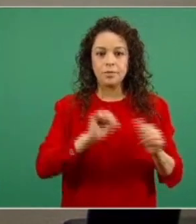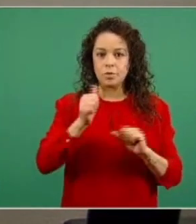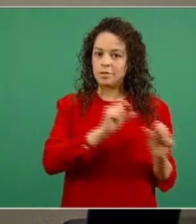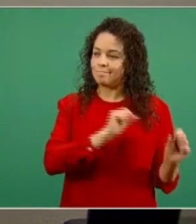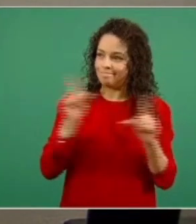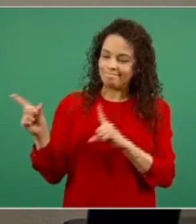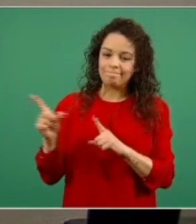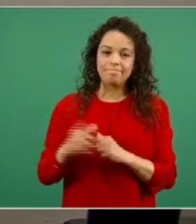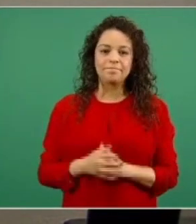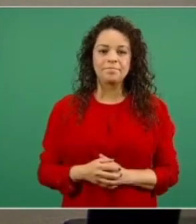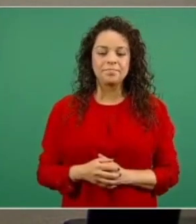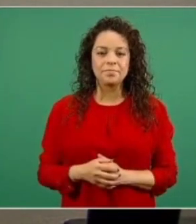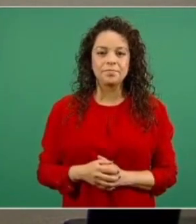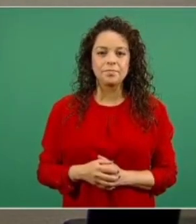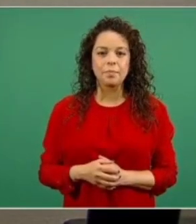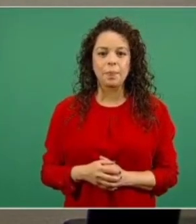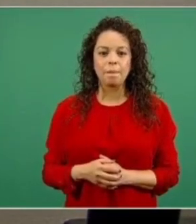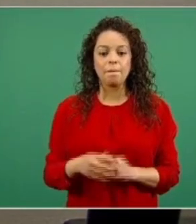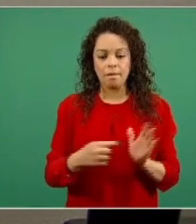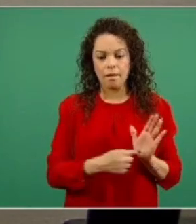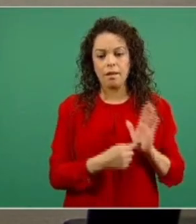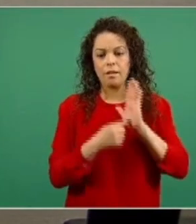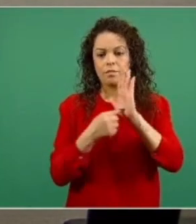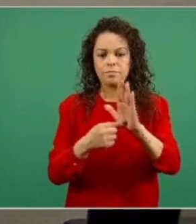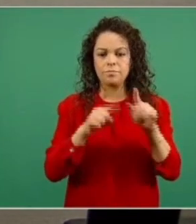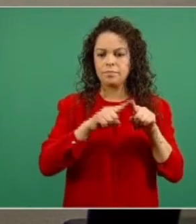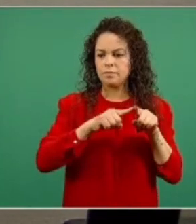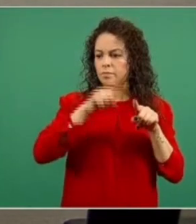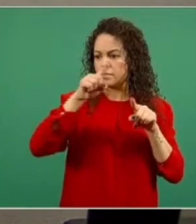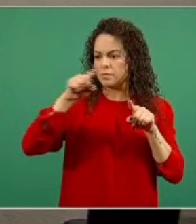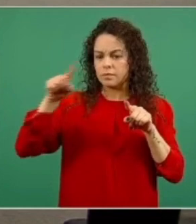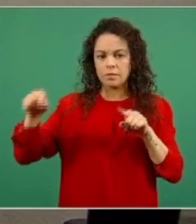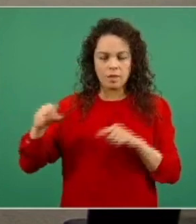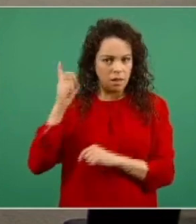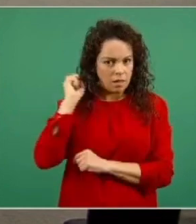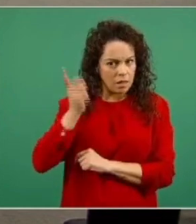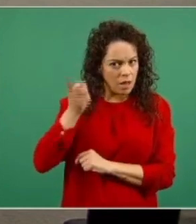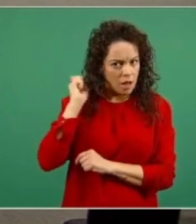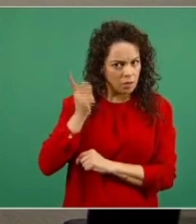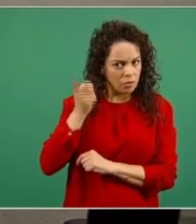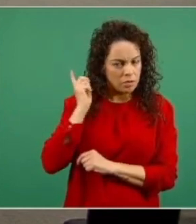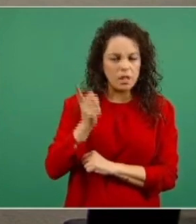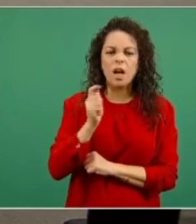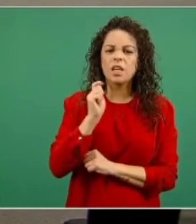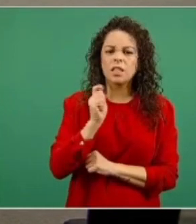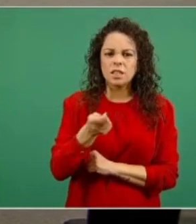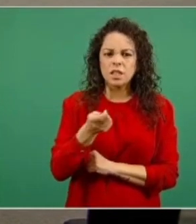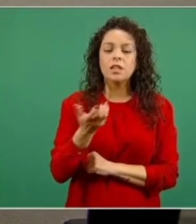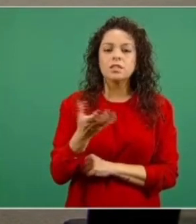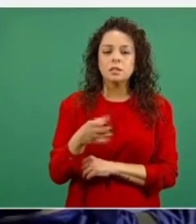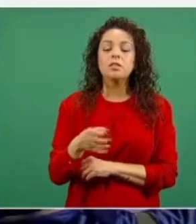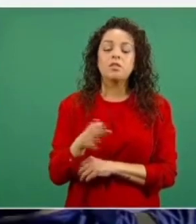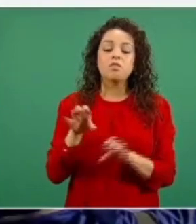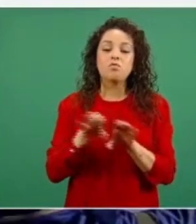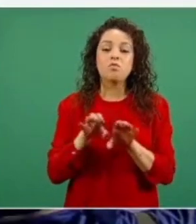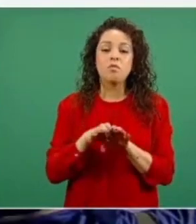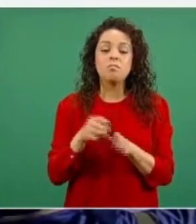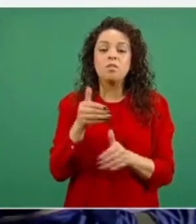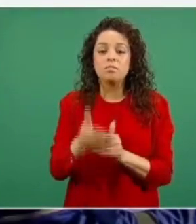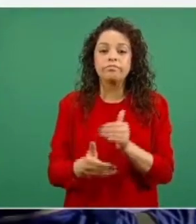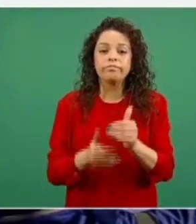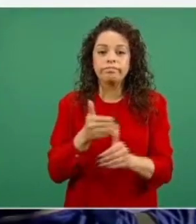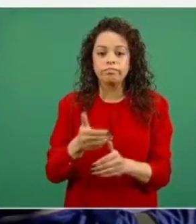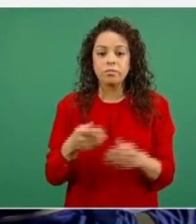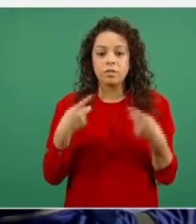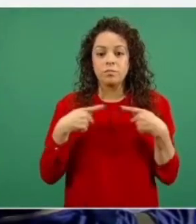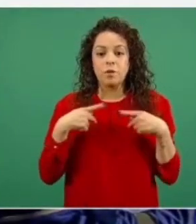Y en la otra gráfica que también estamos mostrando día con día es esta tendencia de la letalidad. Recuerden que la